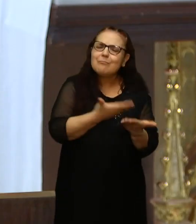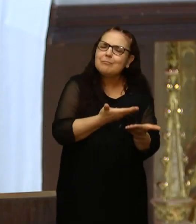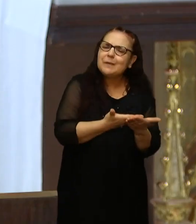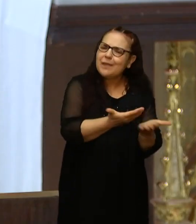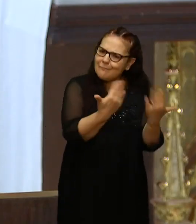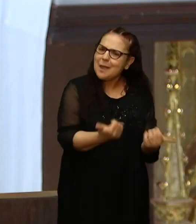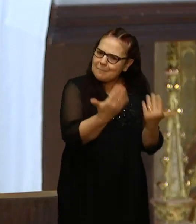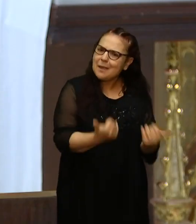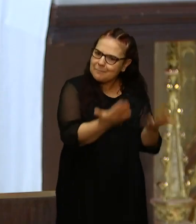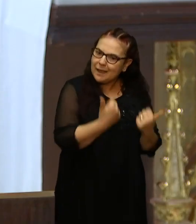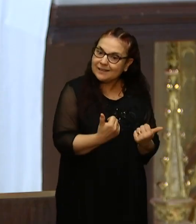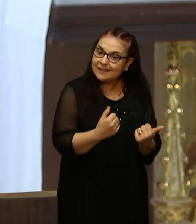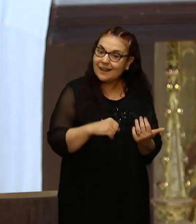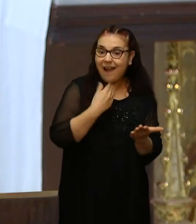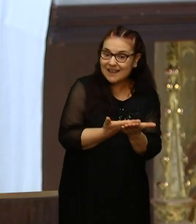mi casa.